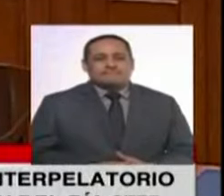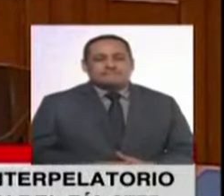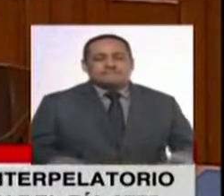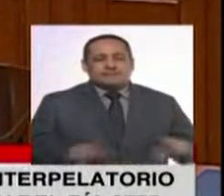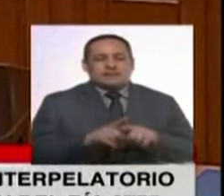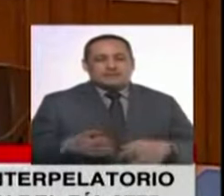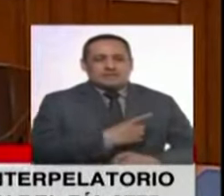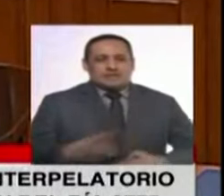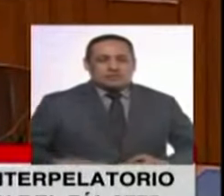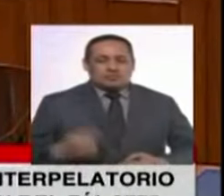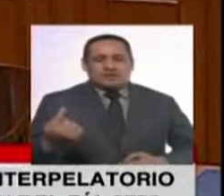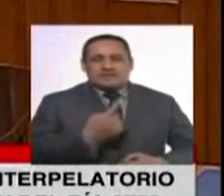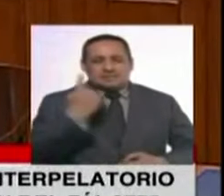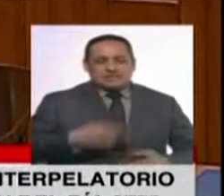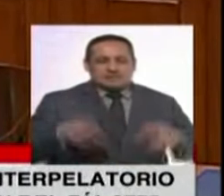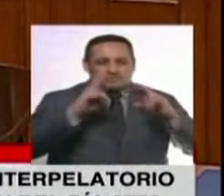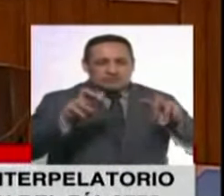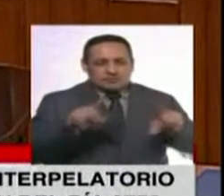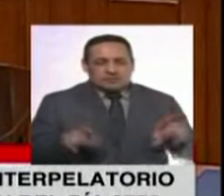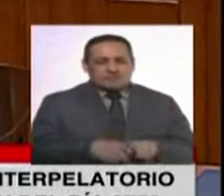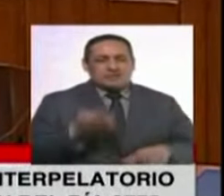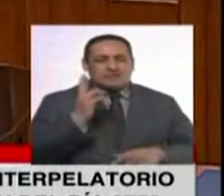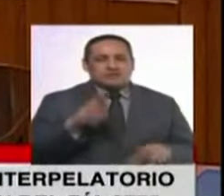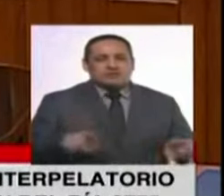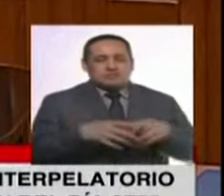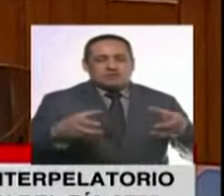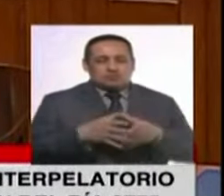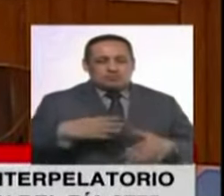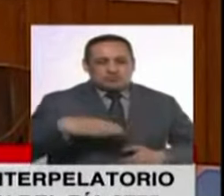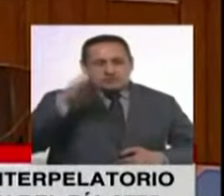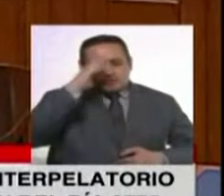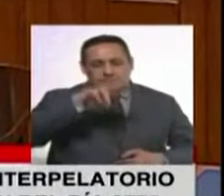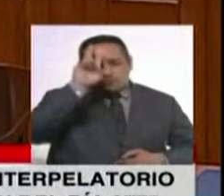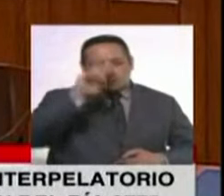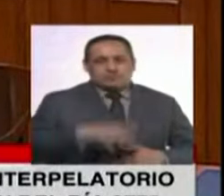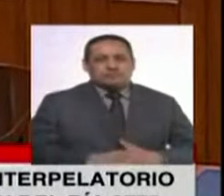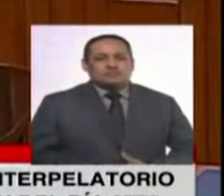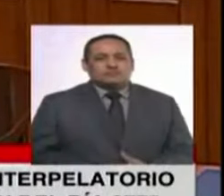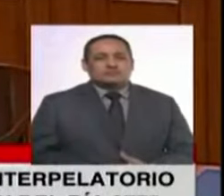fue director nacional de investigación criminal de la Policía Nacional de Perú